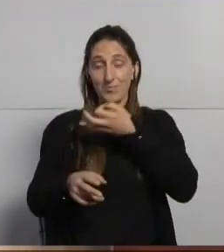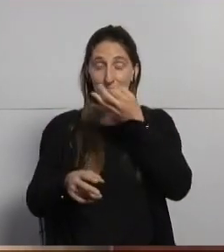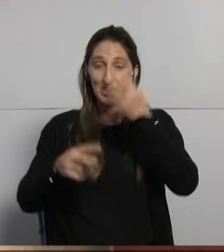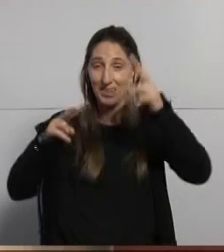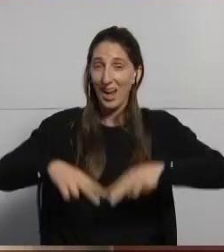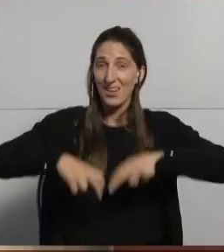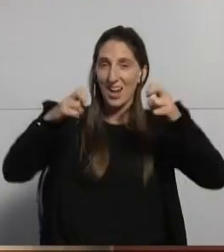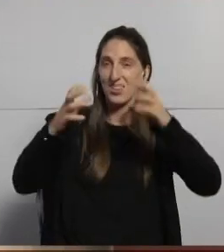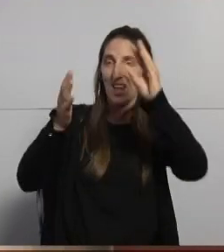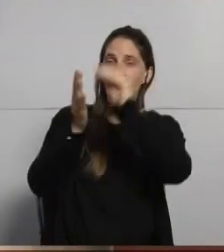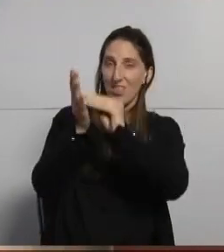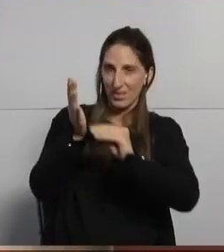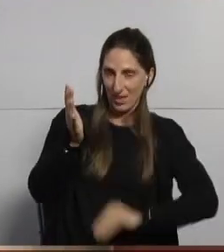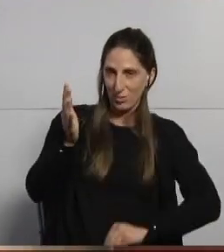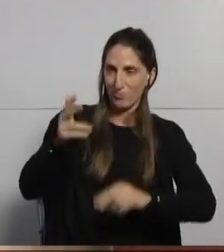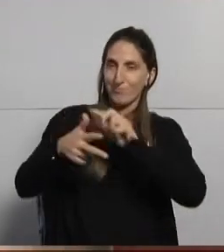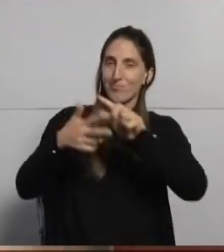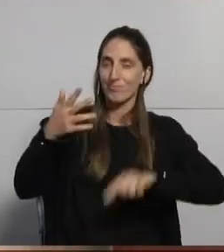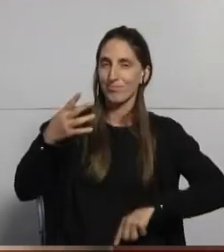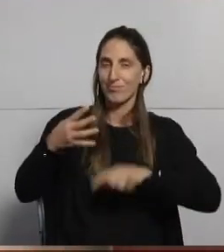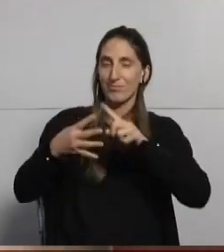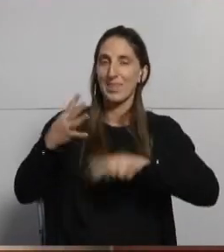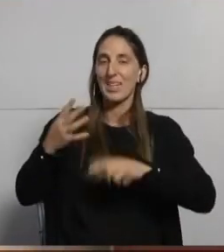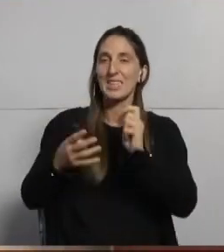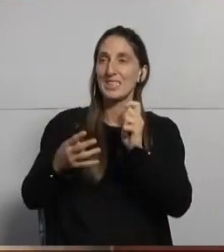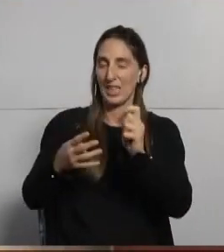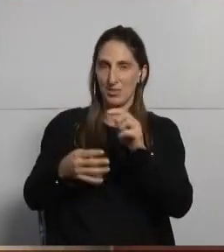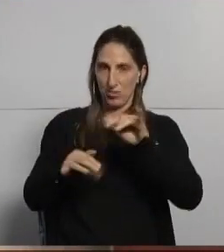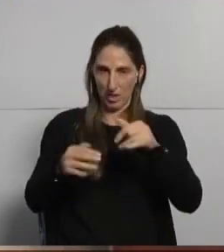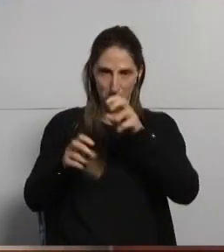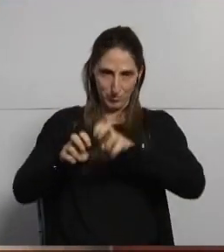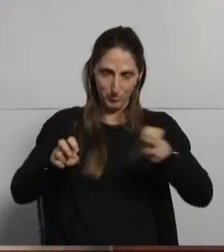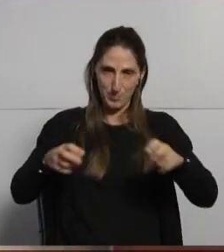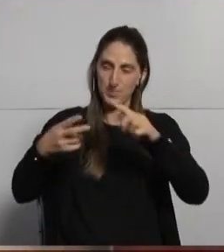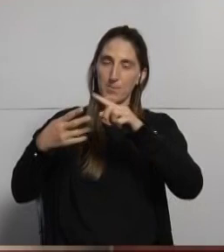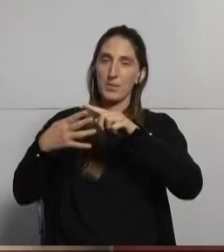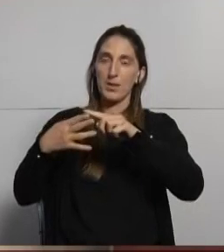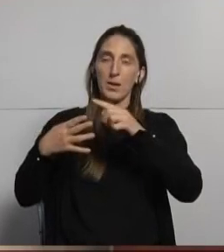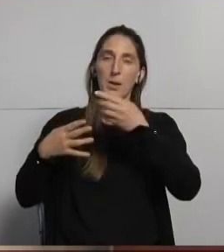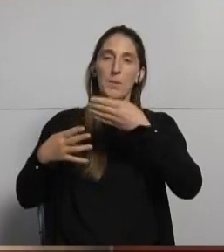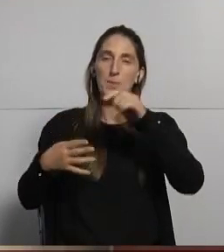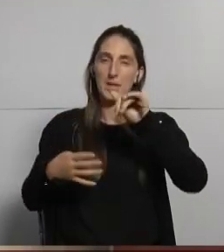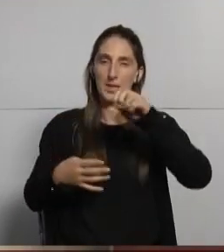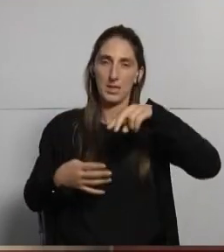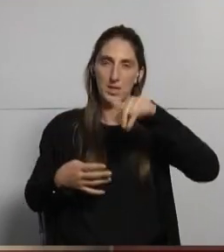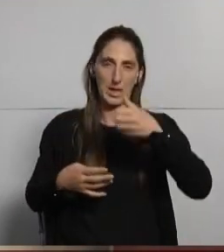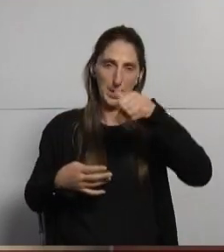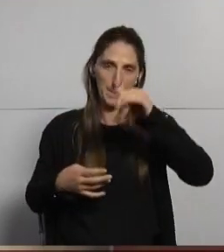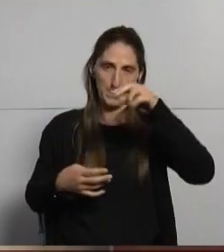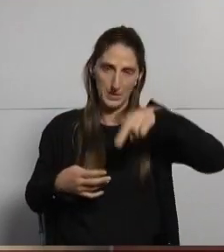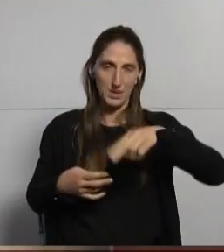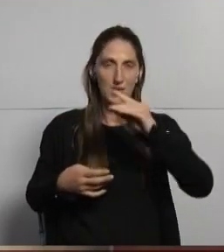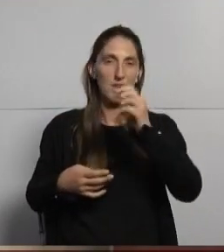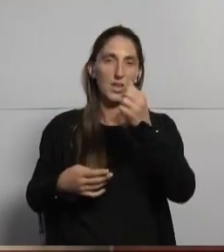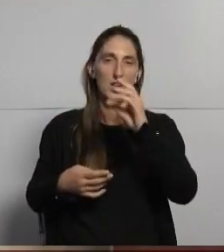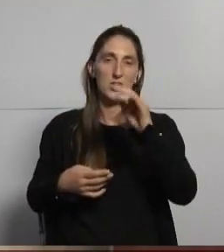datos. Y empiezo a pasar lista y a contarles quiénes nos van a acompañar. Ya nos están acompañando. Por un lado, Benjamín Machín, de IDATA, que nos va a presentar